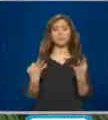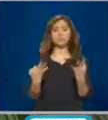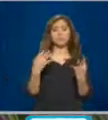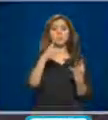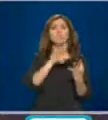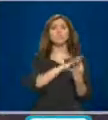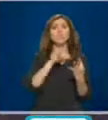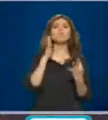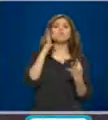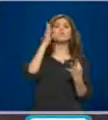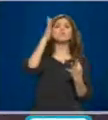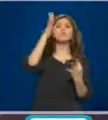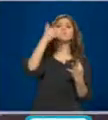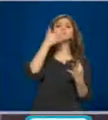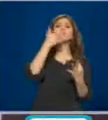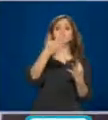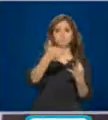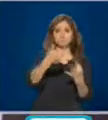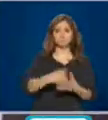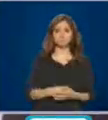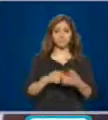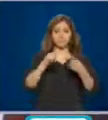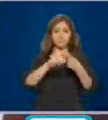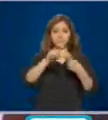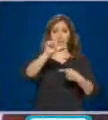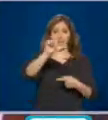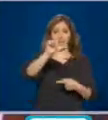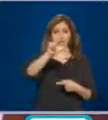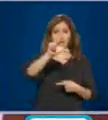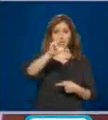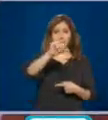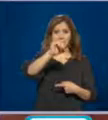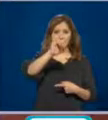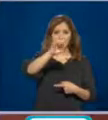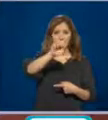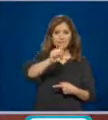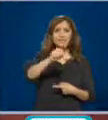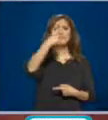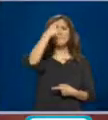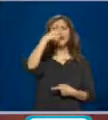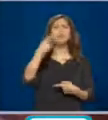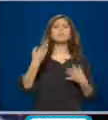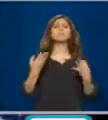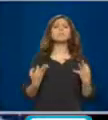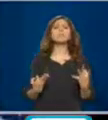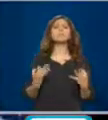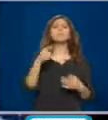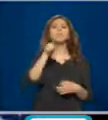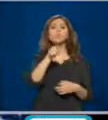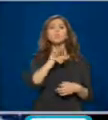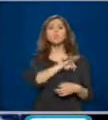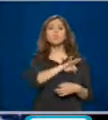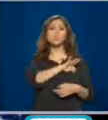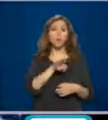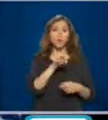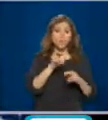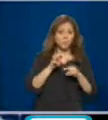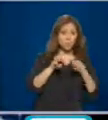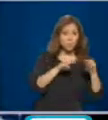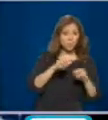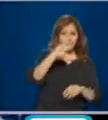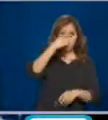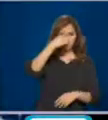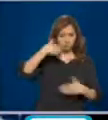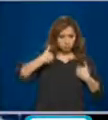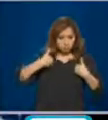parece? Por eso Aries dice, a ti Aries te ayuda a moverte más conscientemente y así lo